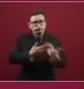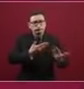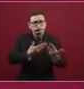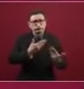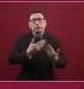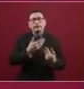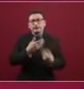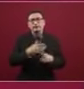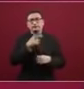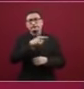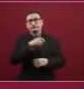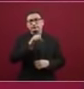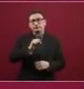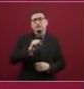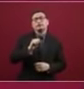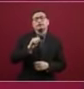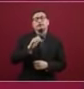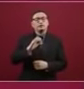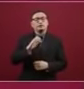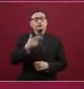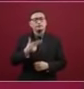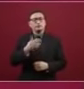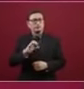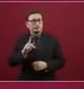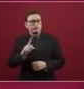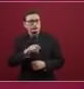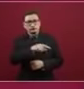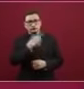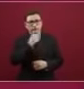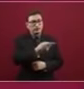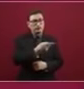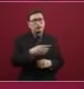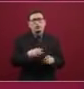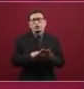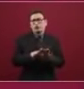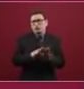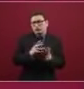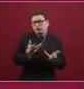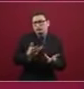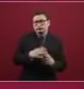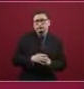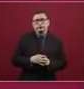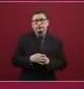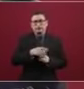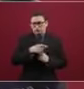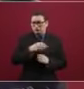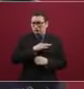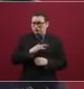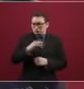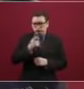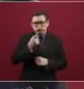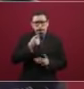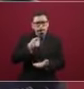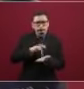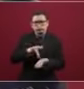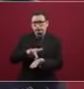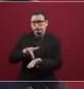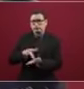de Hacienda lo ha visto con viabilidad y que